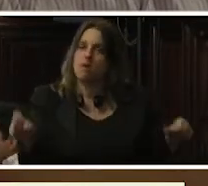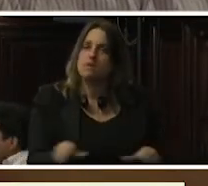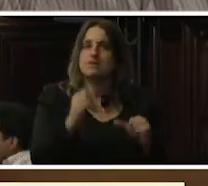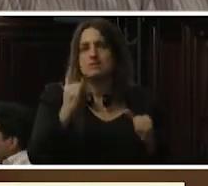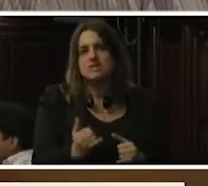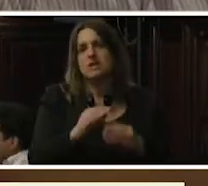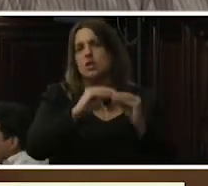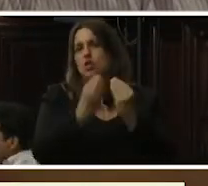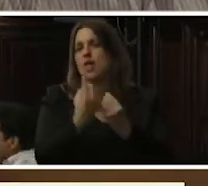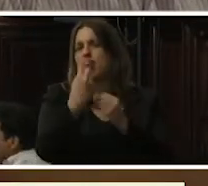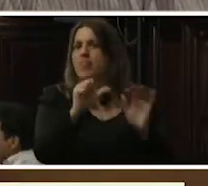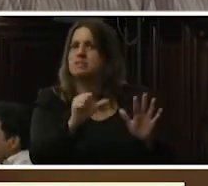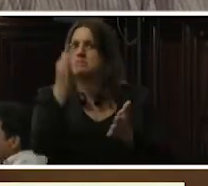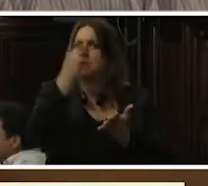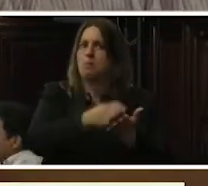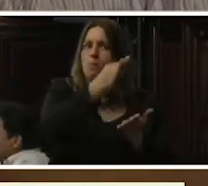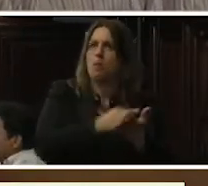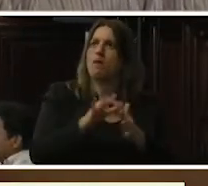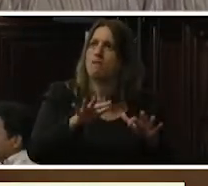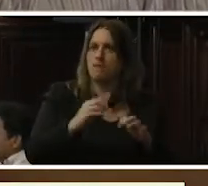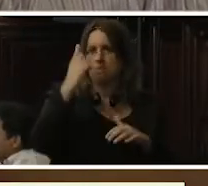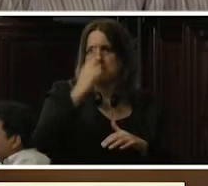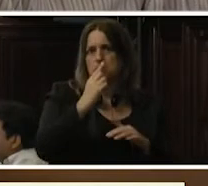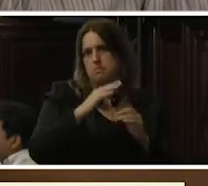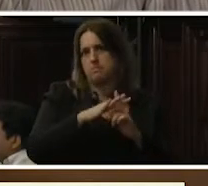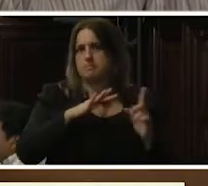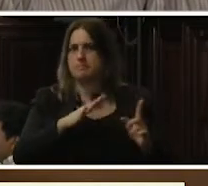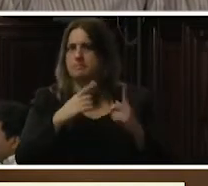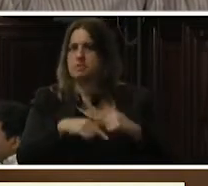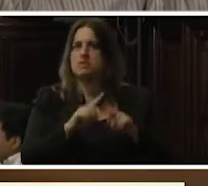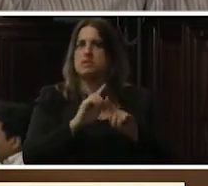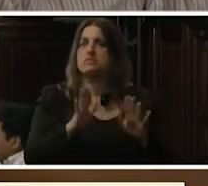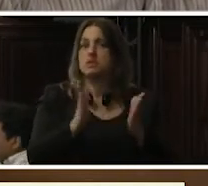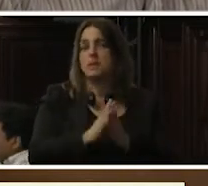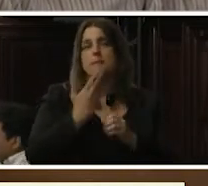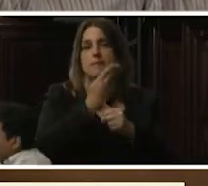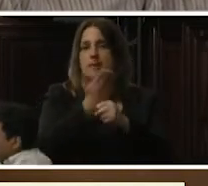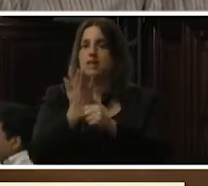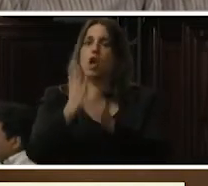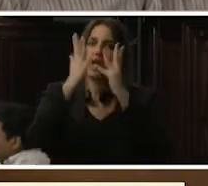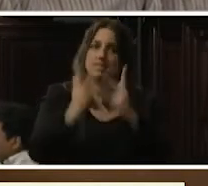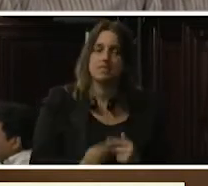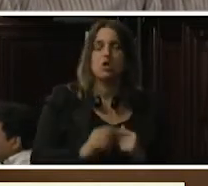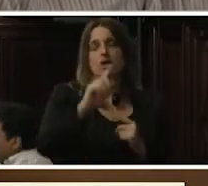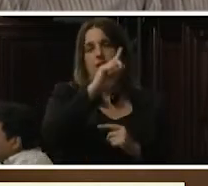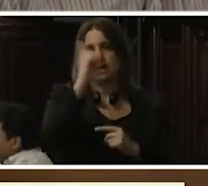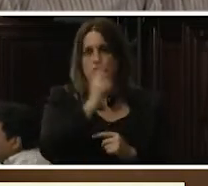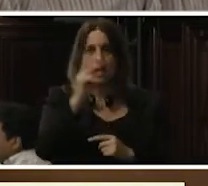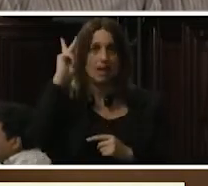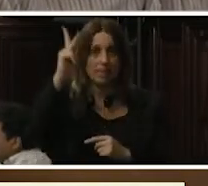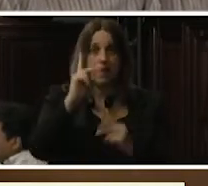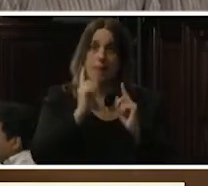de otros 16 pueblos en aislamiento, por lo cual, y en respuesta a llamados de organizaciones indígenas, de la comunidad internacional y la sociedad